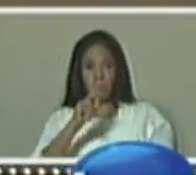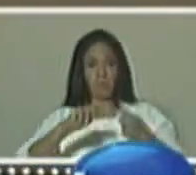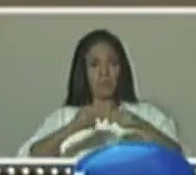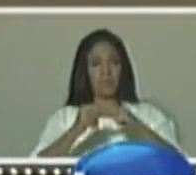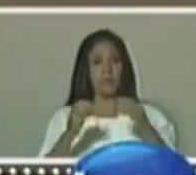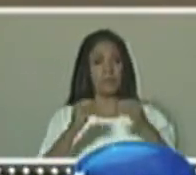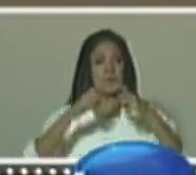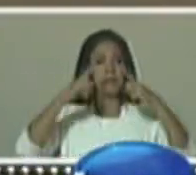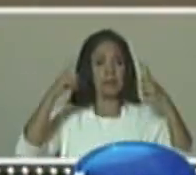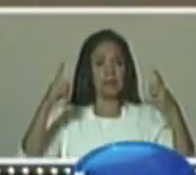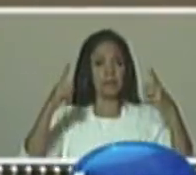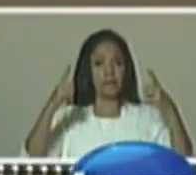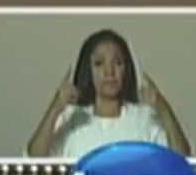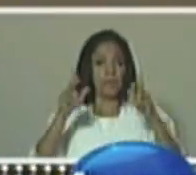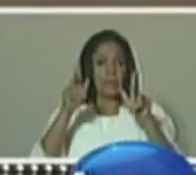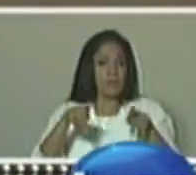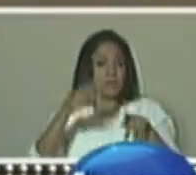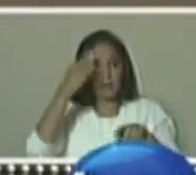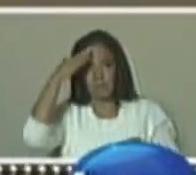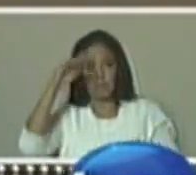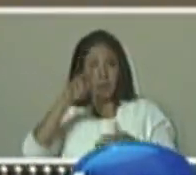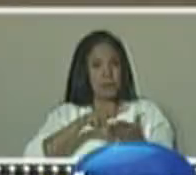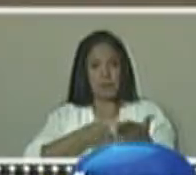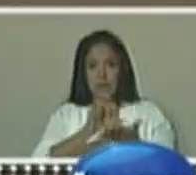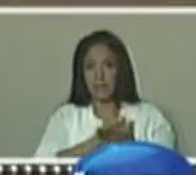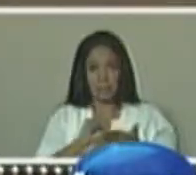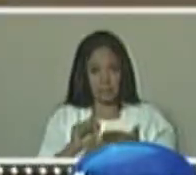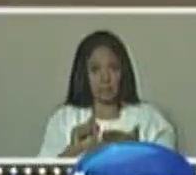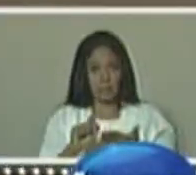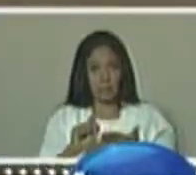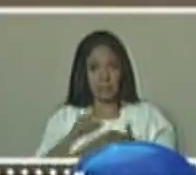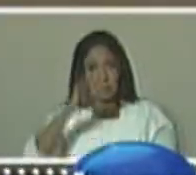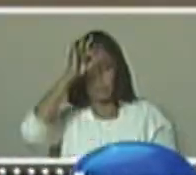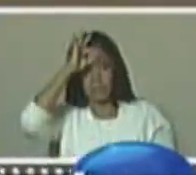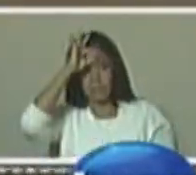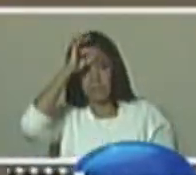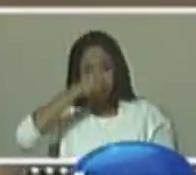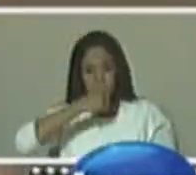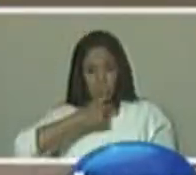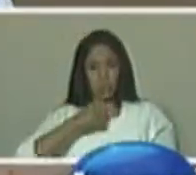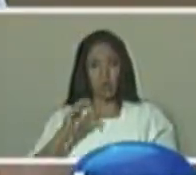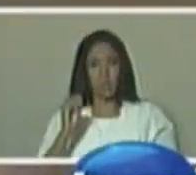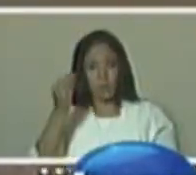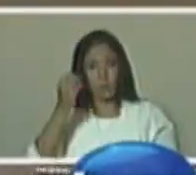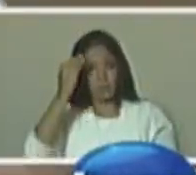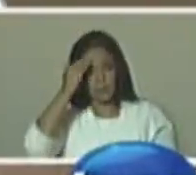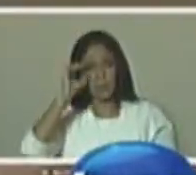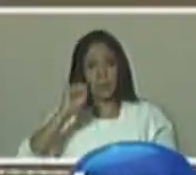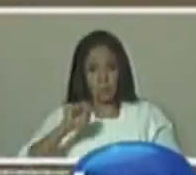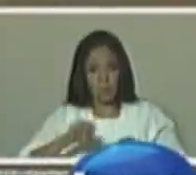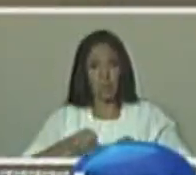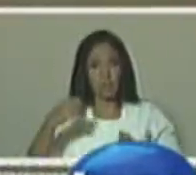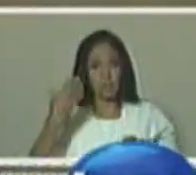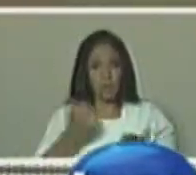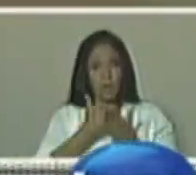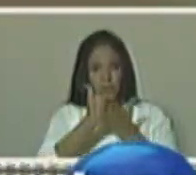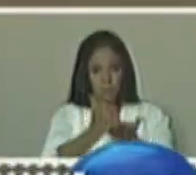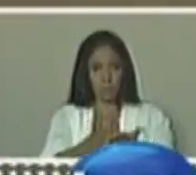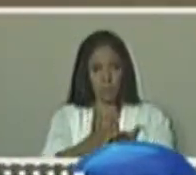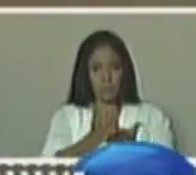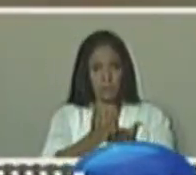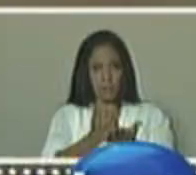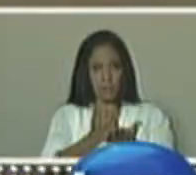problemas es el analfabetismo. Y como joven, sé que puedo ayudar. Y no solamente invirtiendo ese dinero que se